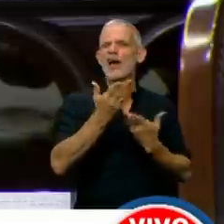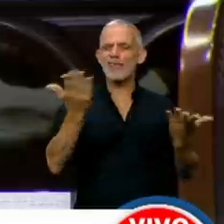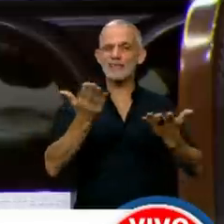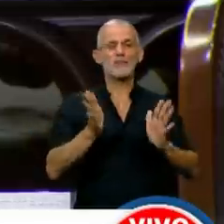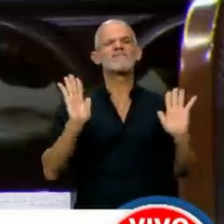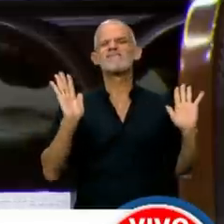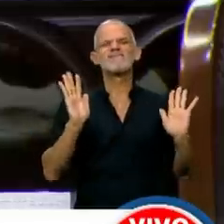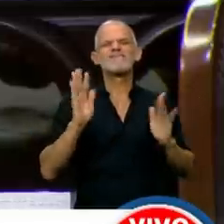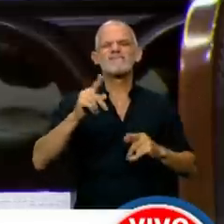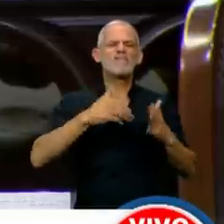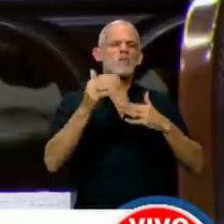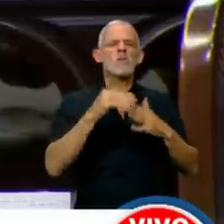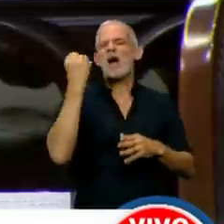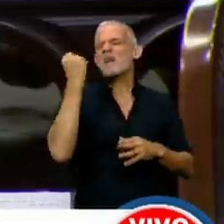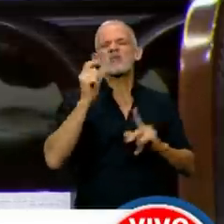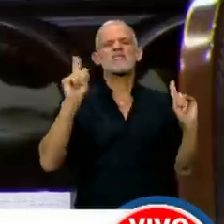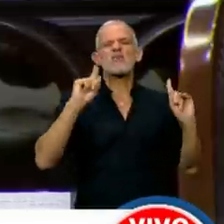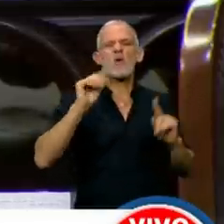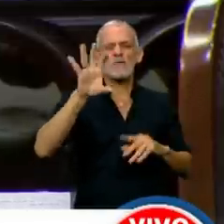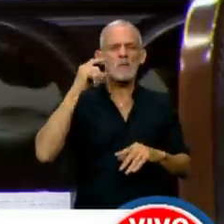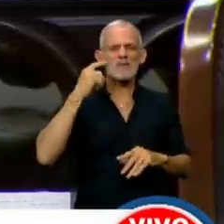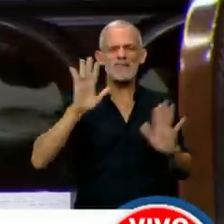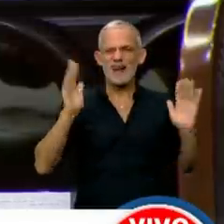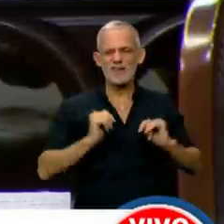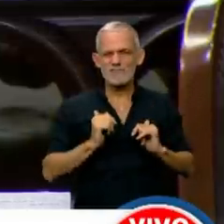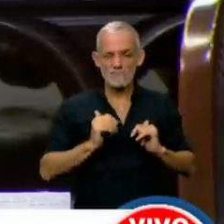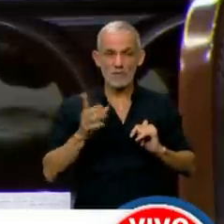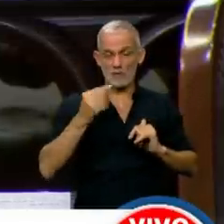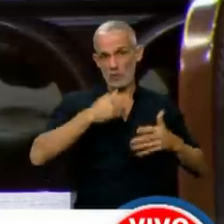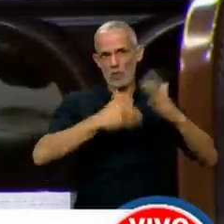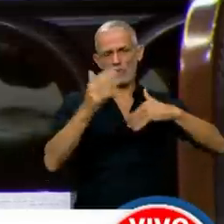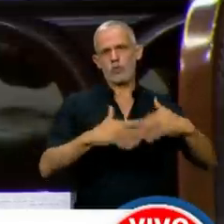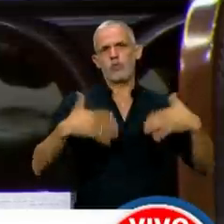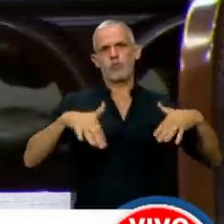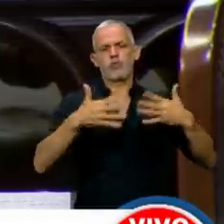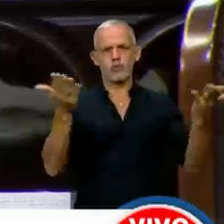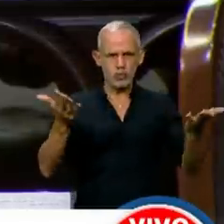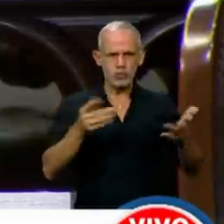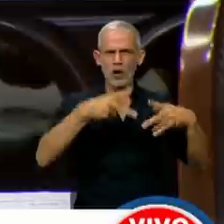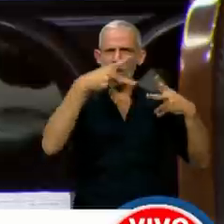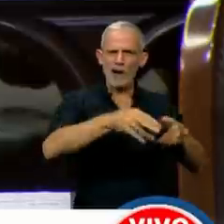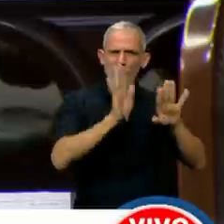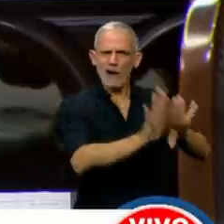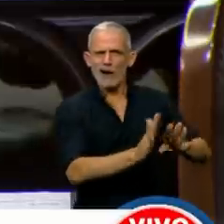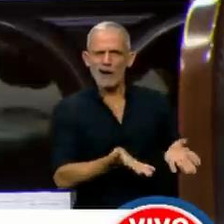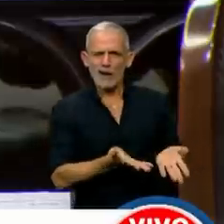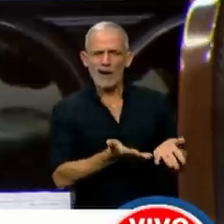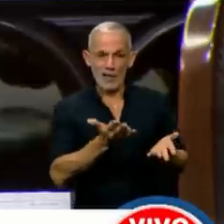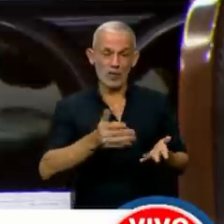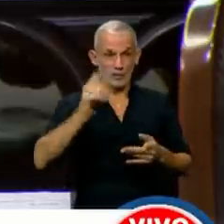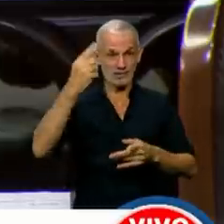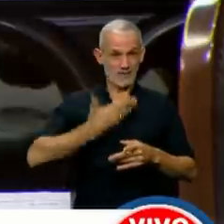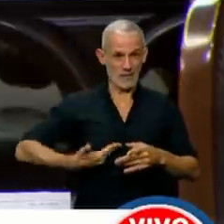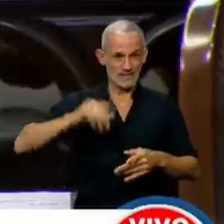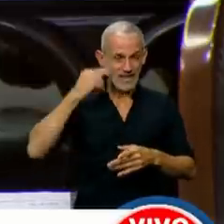que no era una obra prioritaria para la provincia de entre ríos fue una de las obras emblemáticas interrumpidas y lo primero que hizo